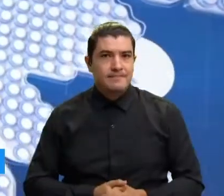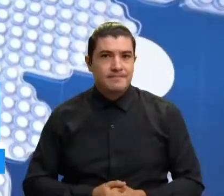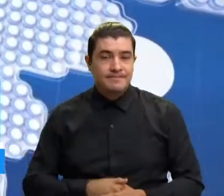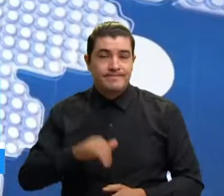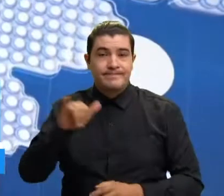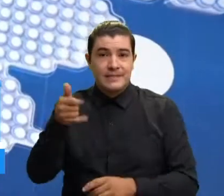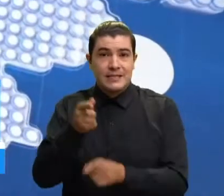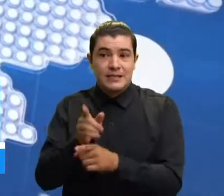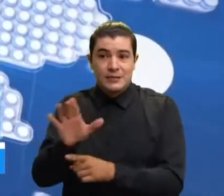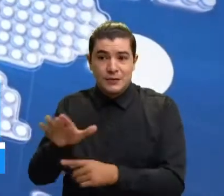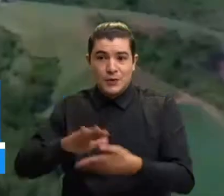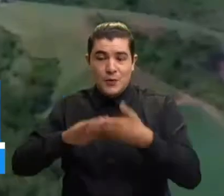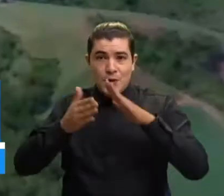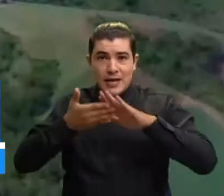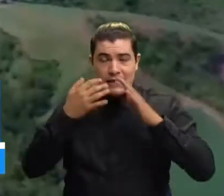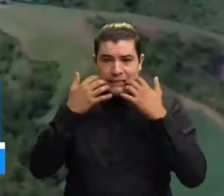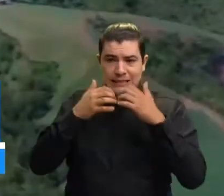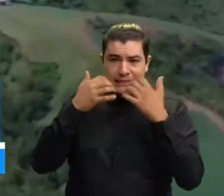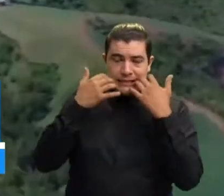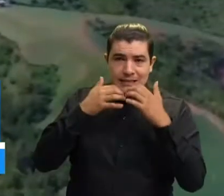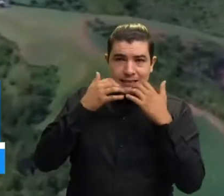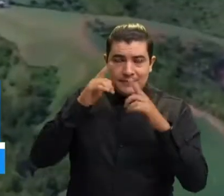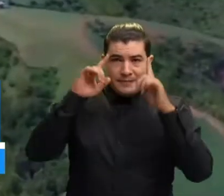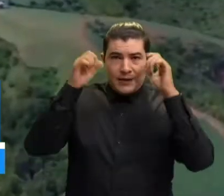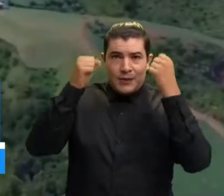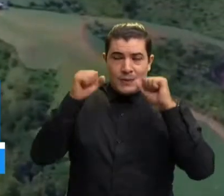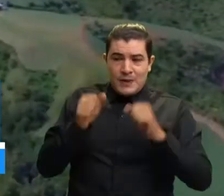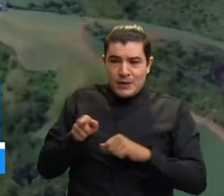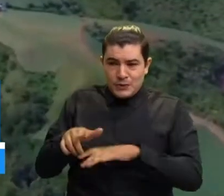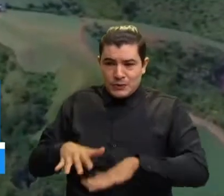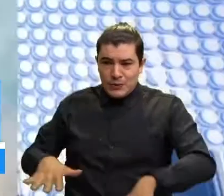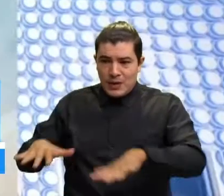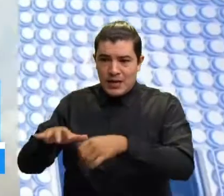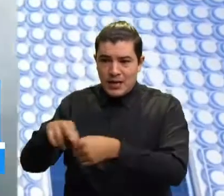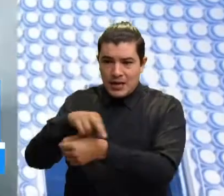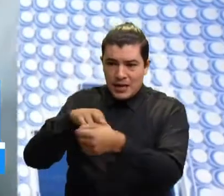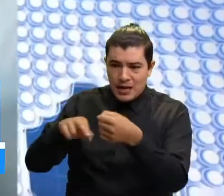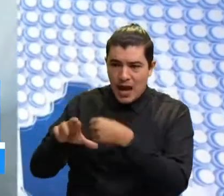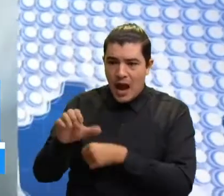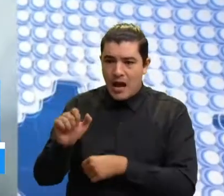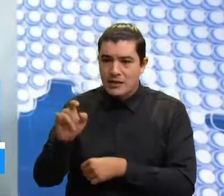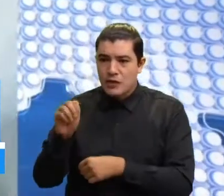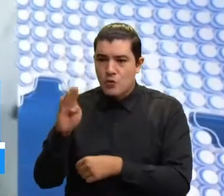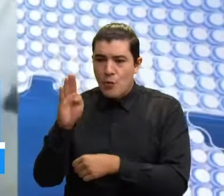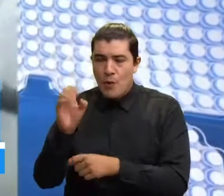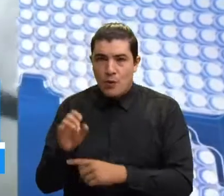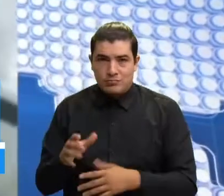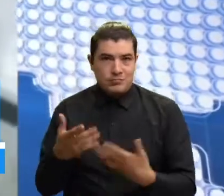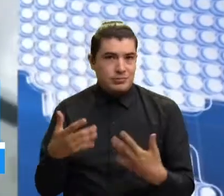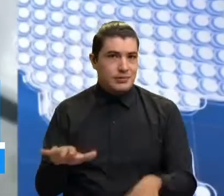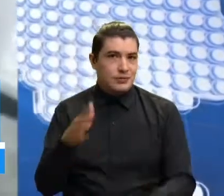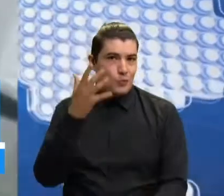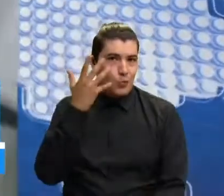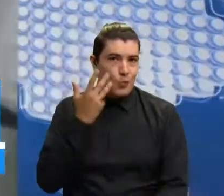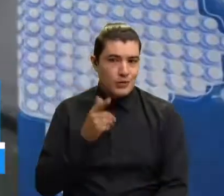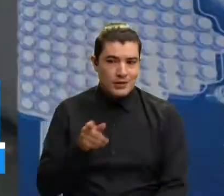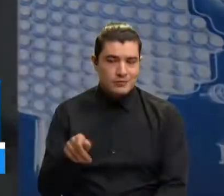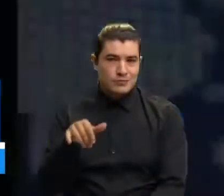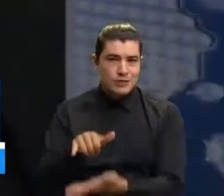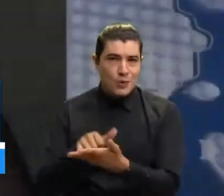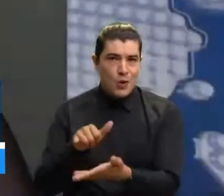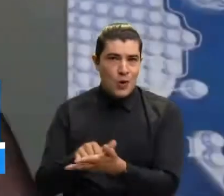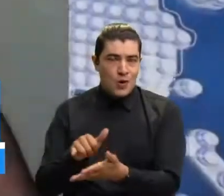zozobra y el temor se apodera cada vez más de los habitantes en la región del Catatumbo y, cómo no, si se vive en medio de asesinatos,